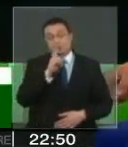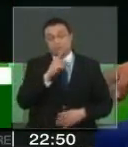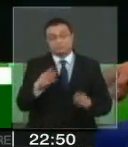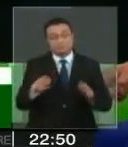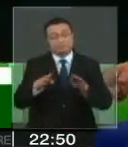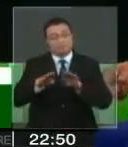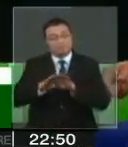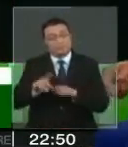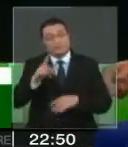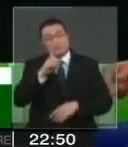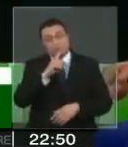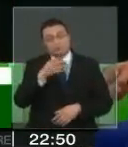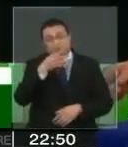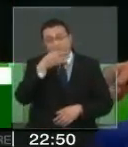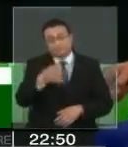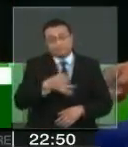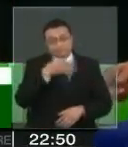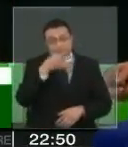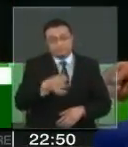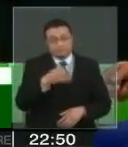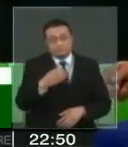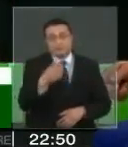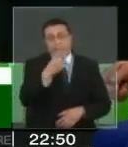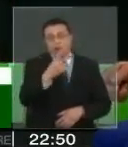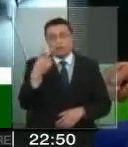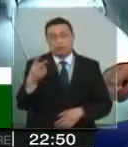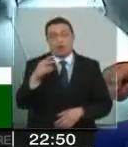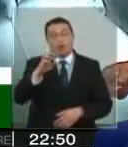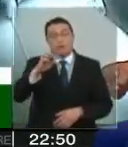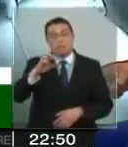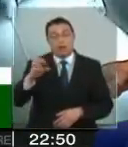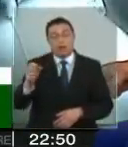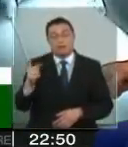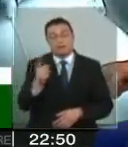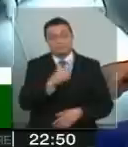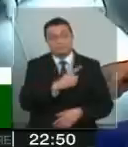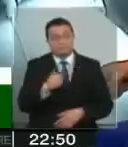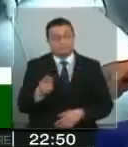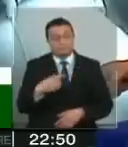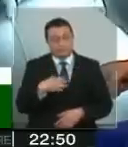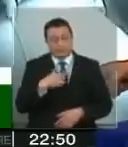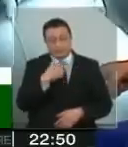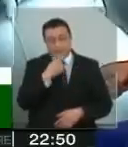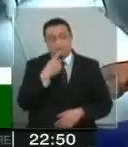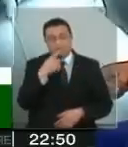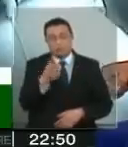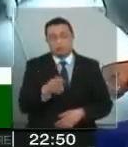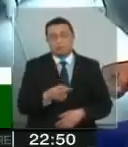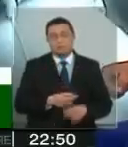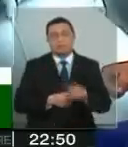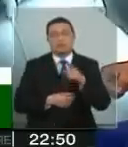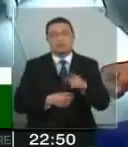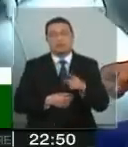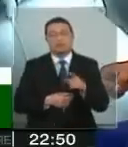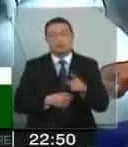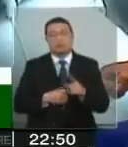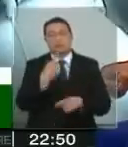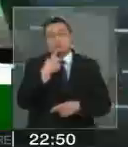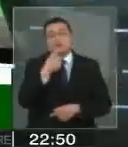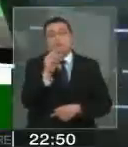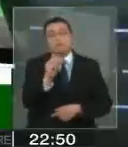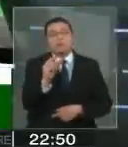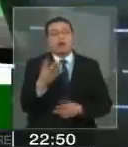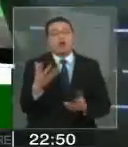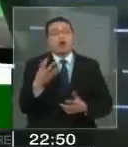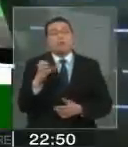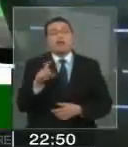quiero un momento final para los dos papás, y quiero preguntarte, si tú tuvieras que definir una palabra, ¿cómo